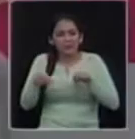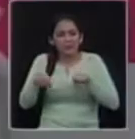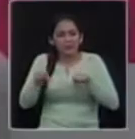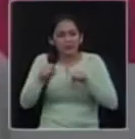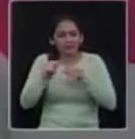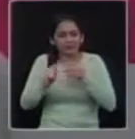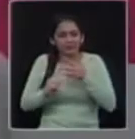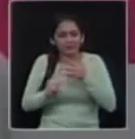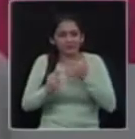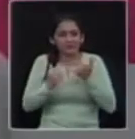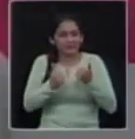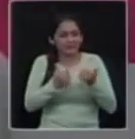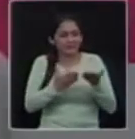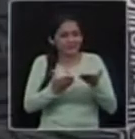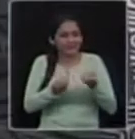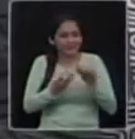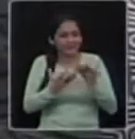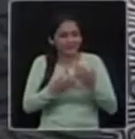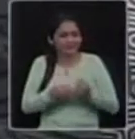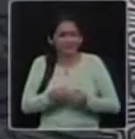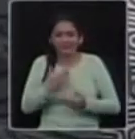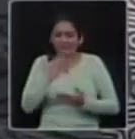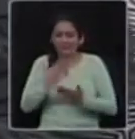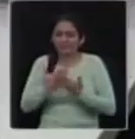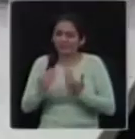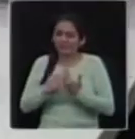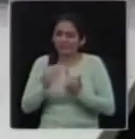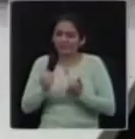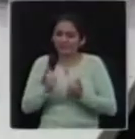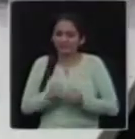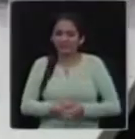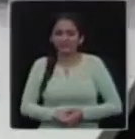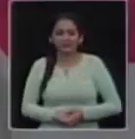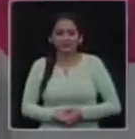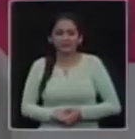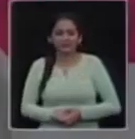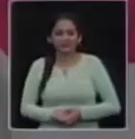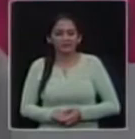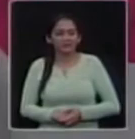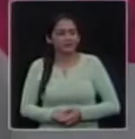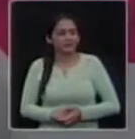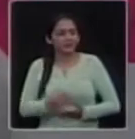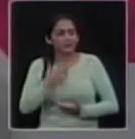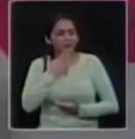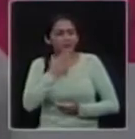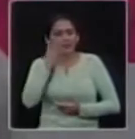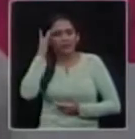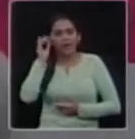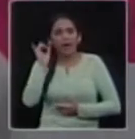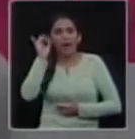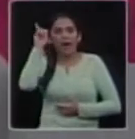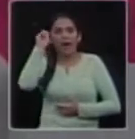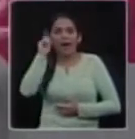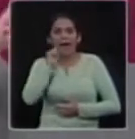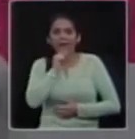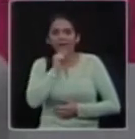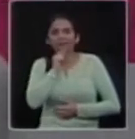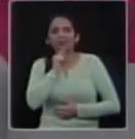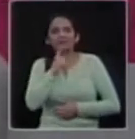maravillosas experiencias con nosotros. Gracias por la invitación. Bueno, Diego, ¿cómo ingresa en este mundo bike? ¿En qué